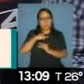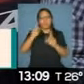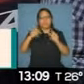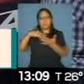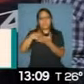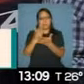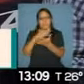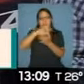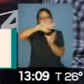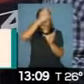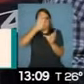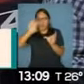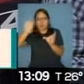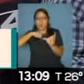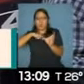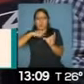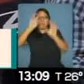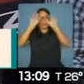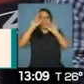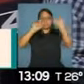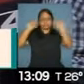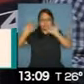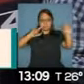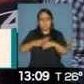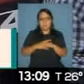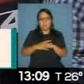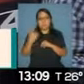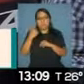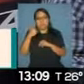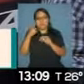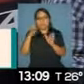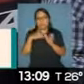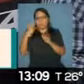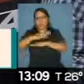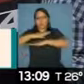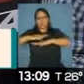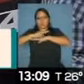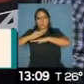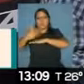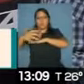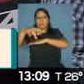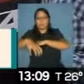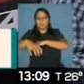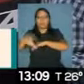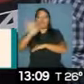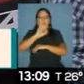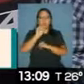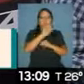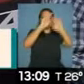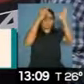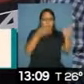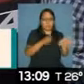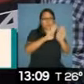la provincia. Cada municipio va a definir si se va a apostar al costado de la ruta o van a estar en la puerta de cada uno